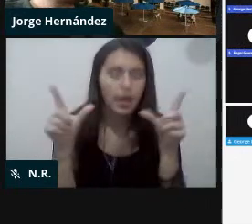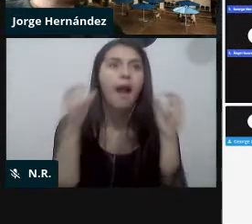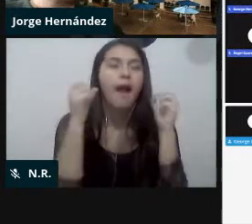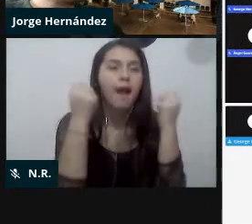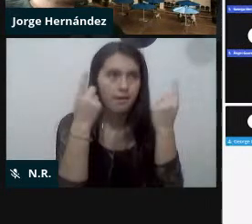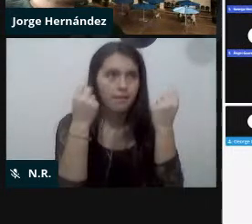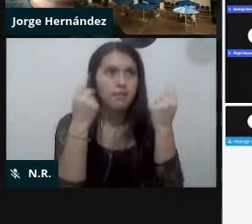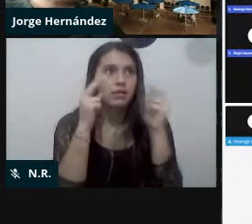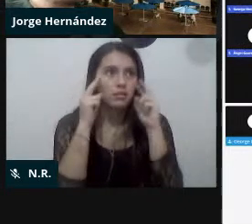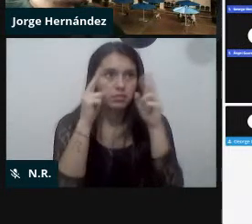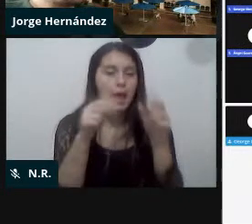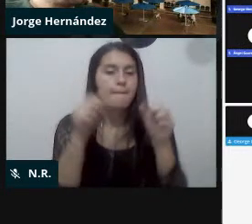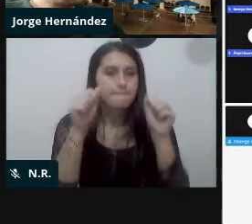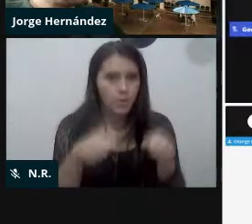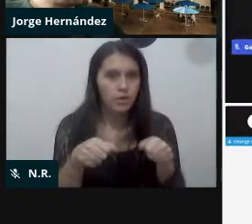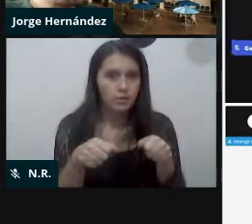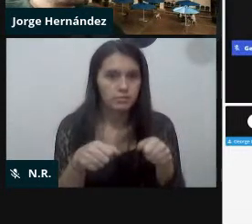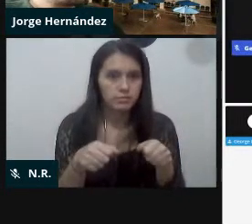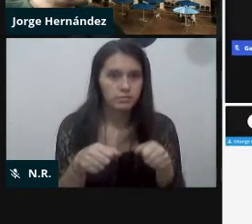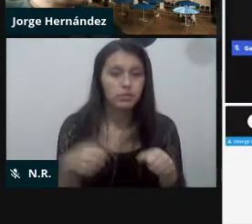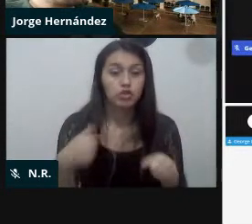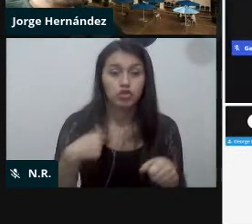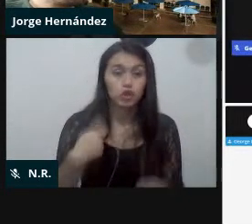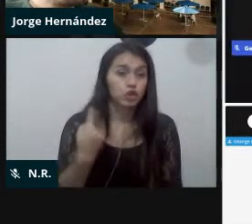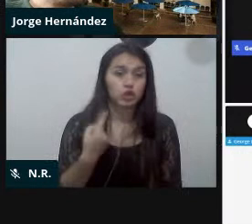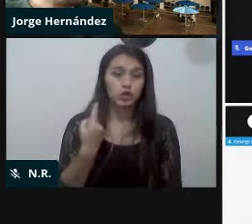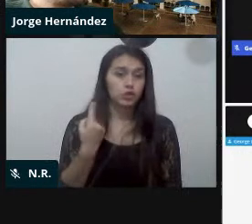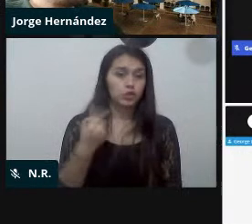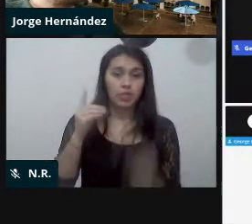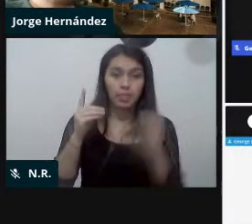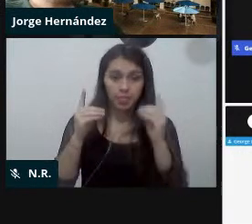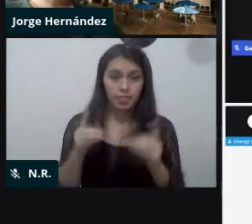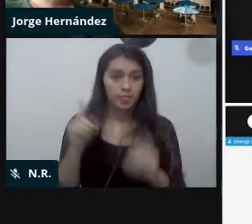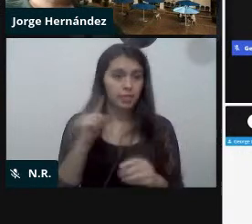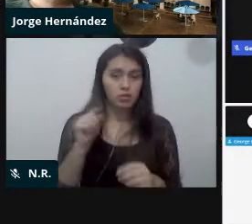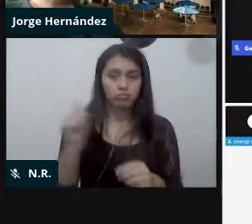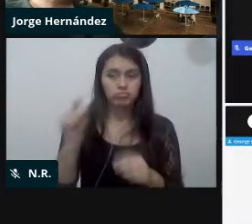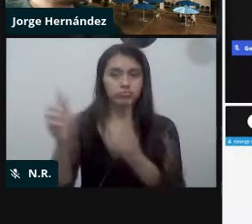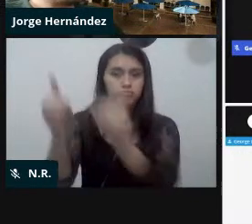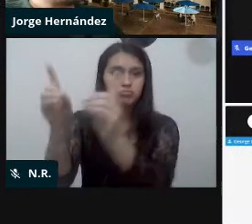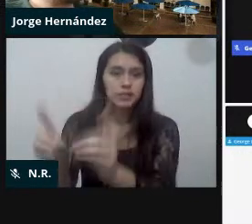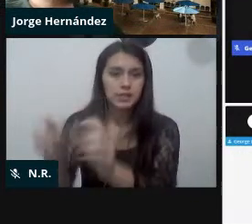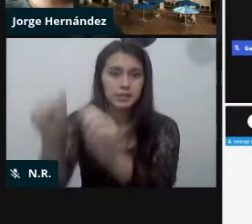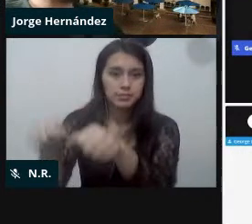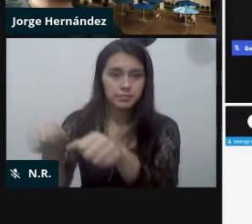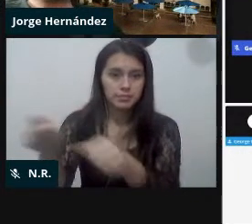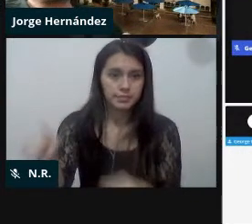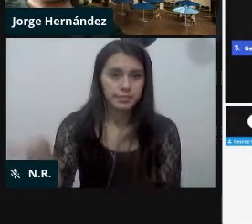en este momento. Voy a darle un momento cancelar de nuevo y le voy a dar, en este caso, compartir ventana de la